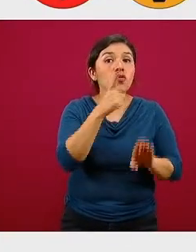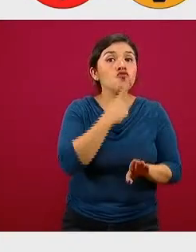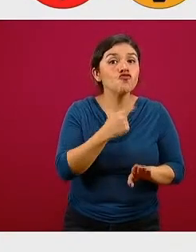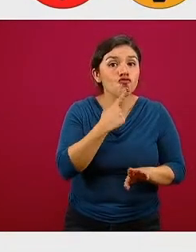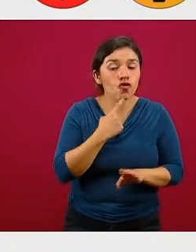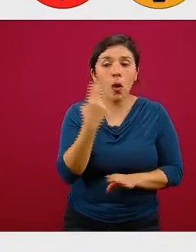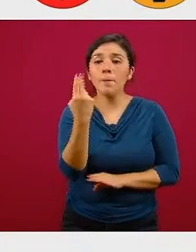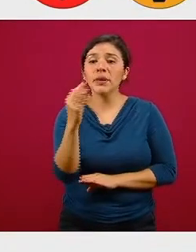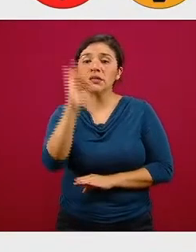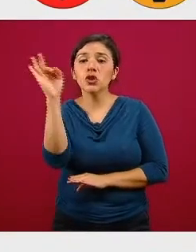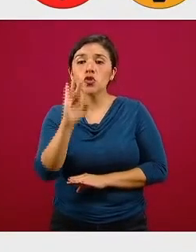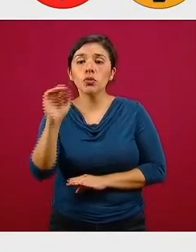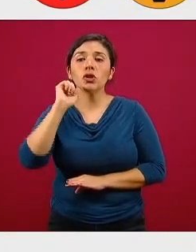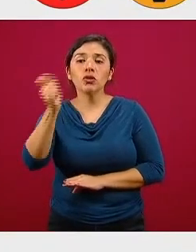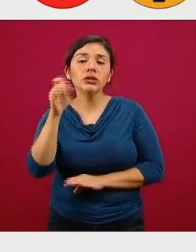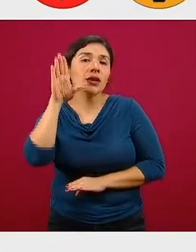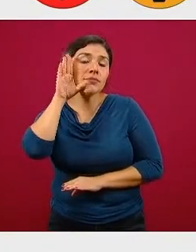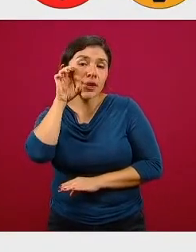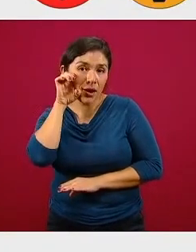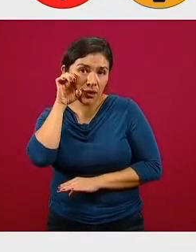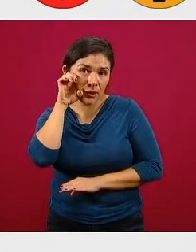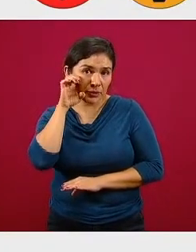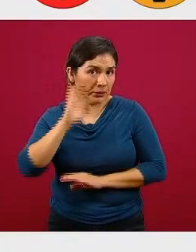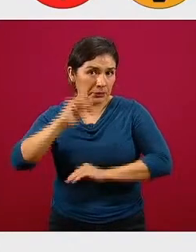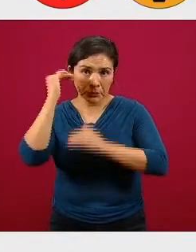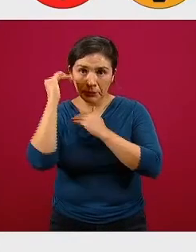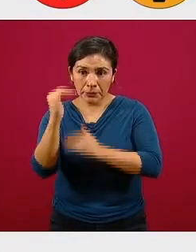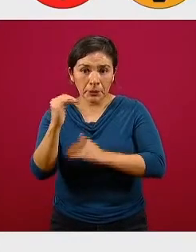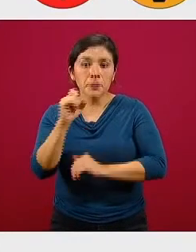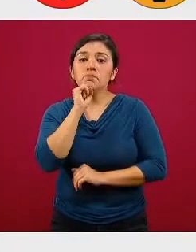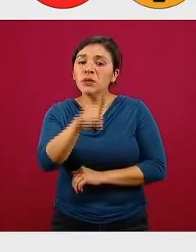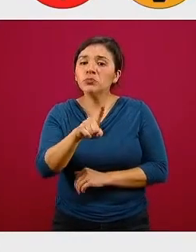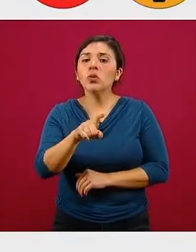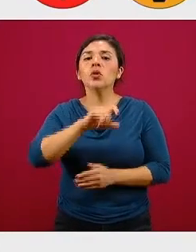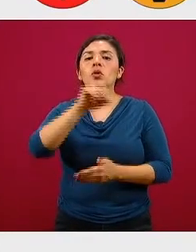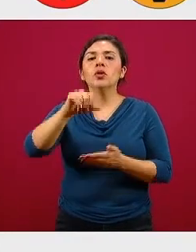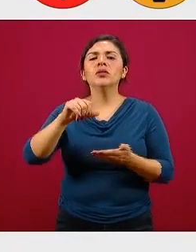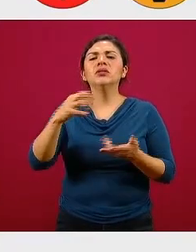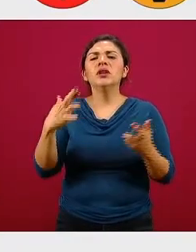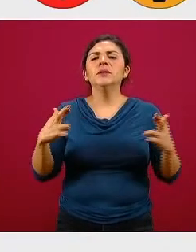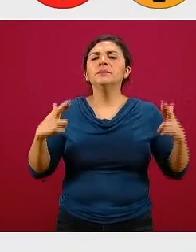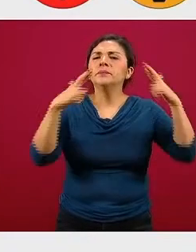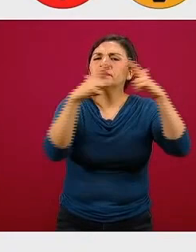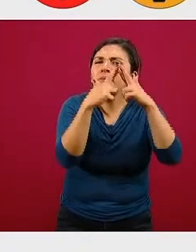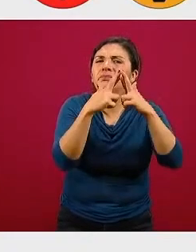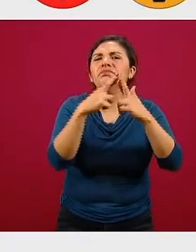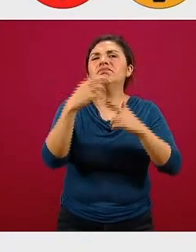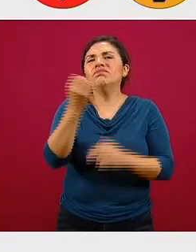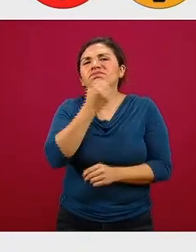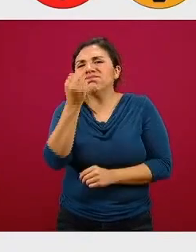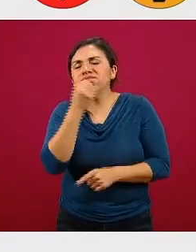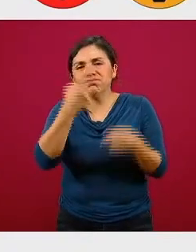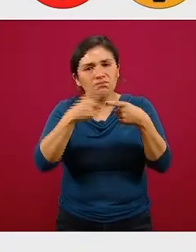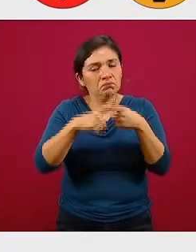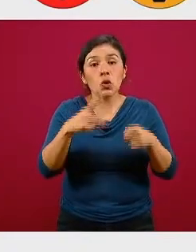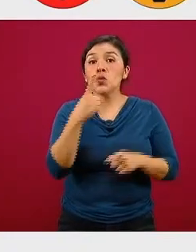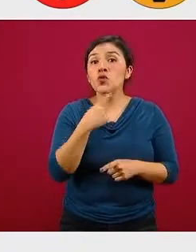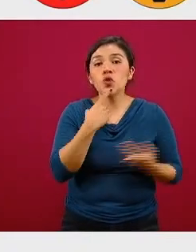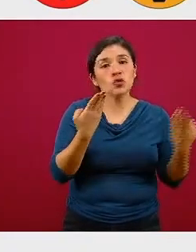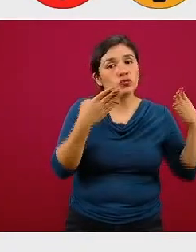rojo, 25% de aforo en naranja. Lo mismo los centros de culto, cerrados en el